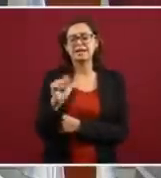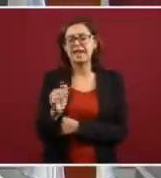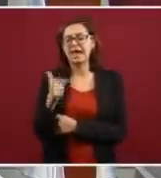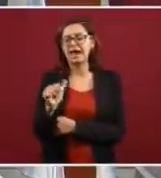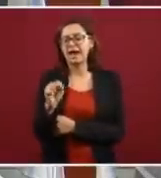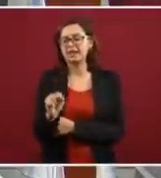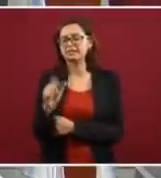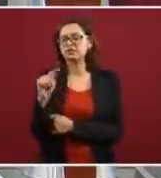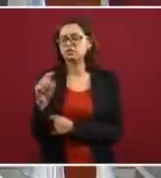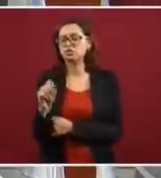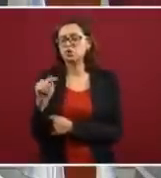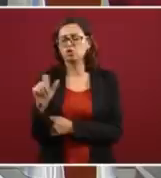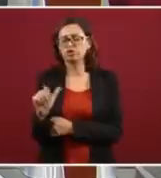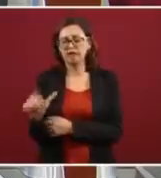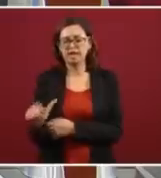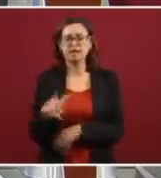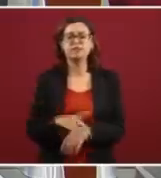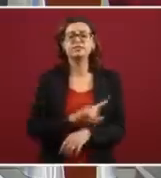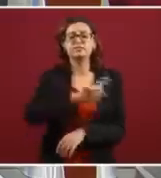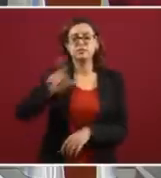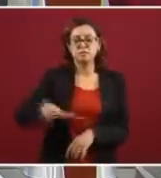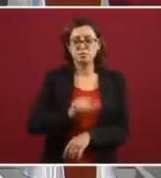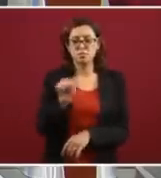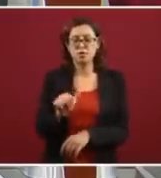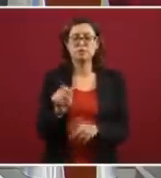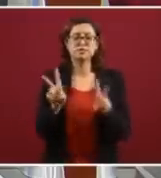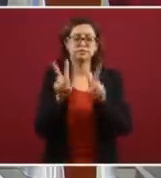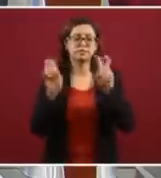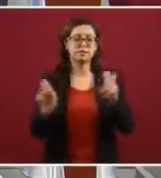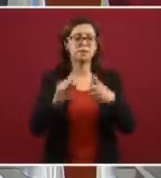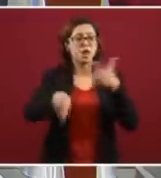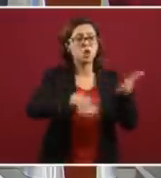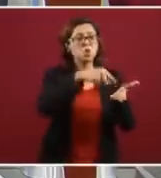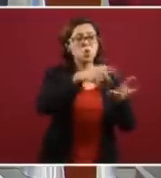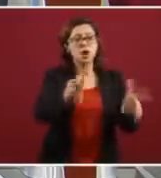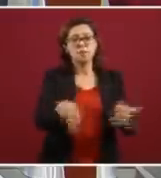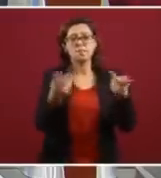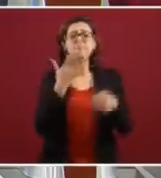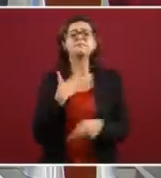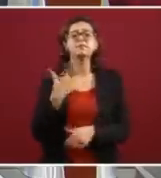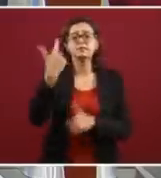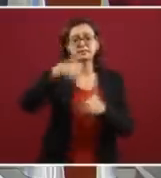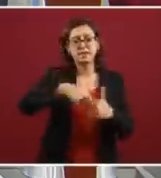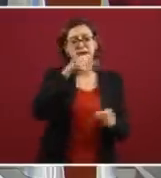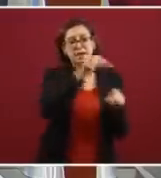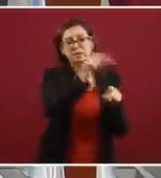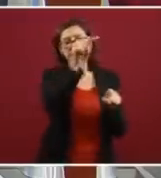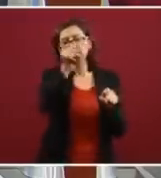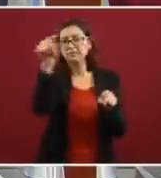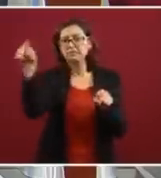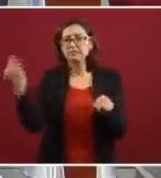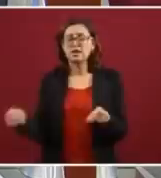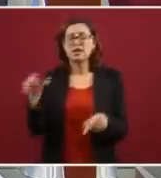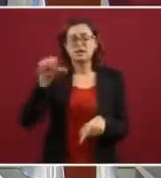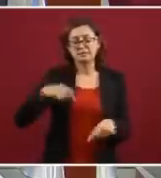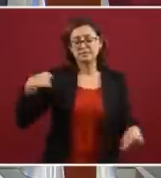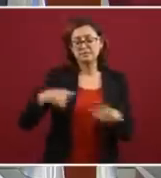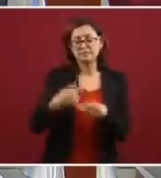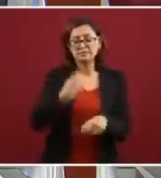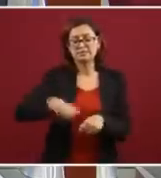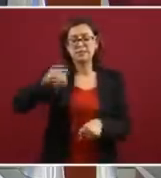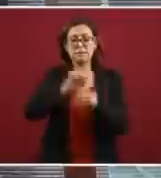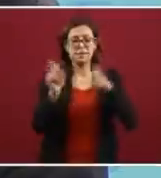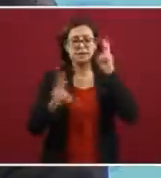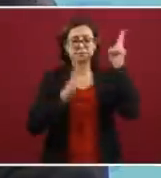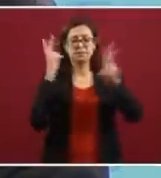vamos al tema de verificación en gasolineras, en esta semana atendimos